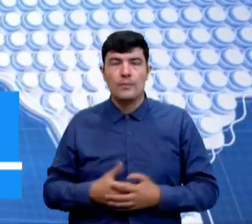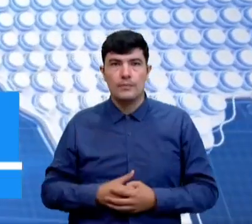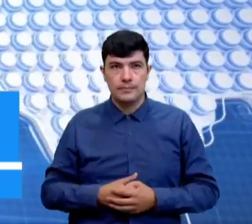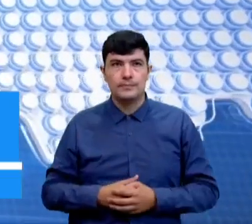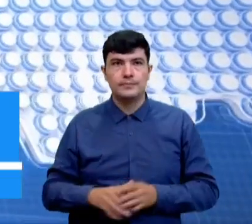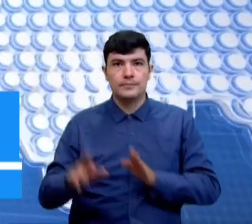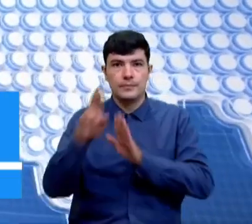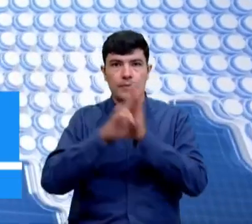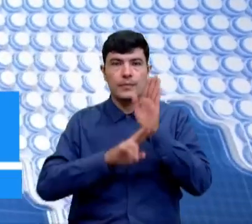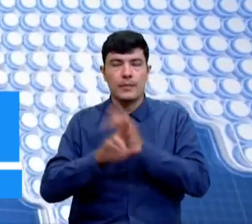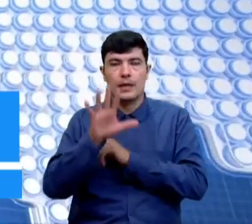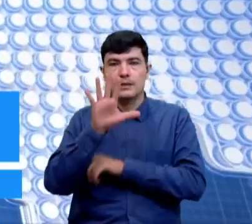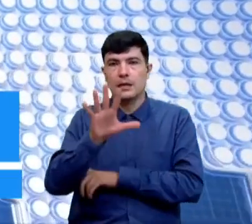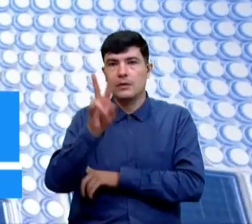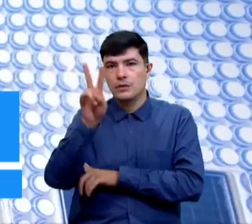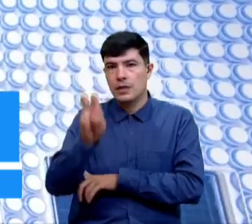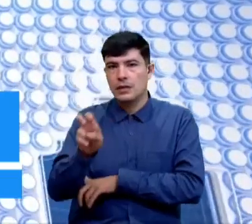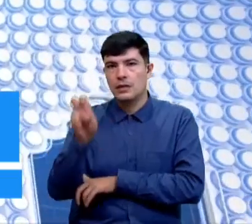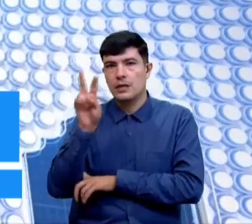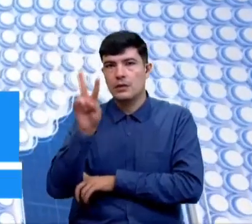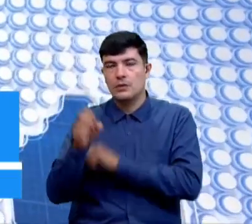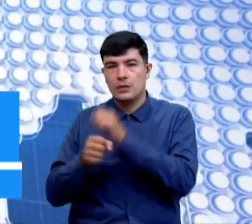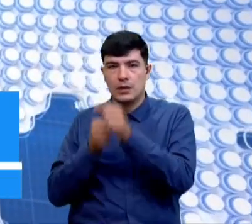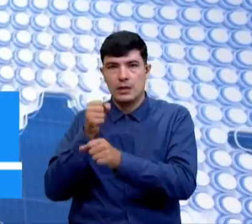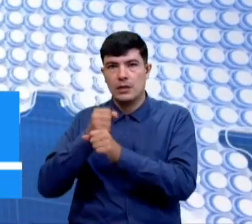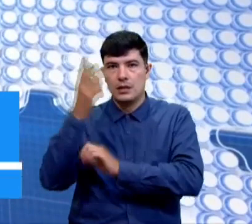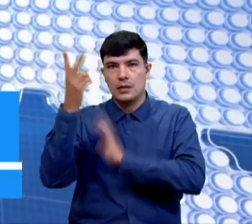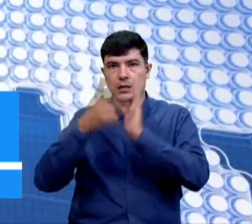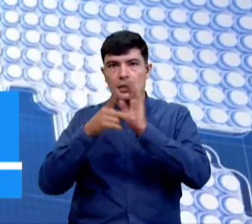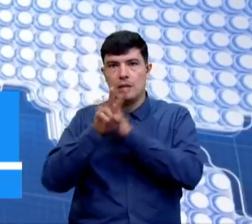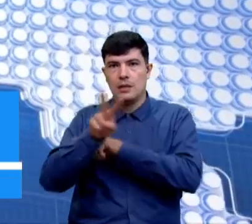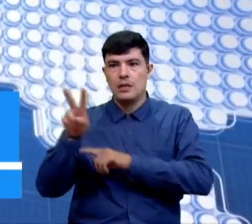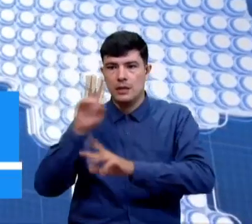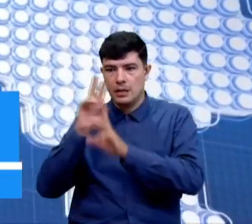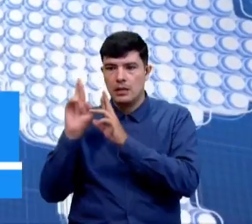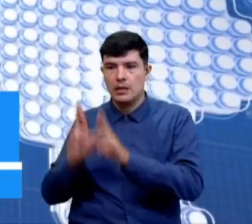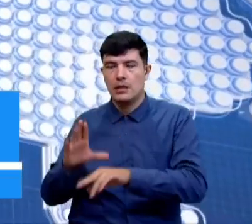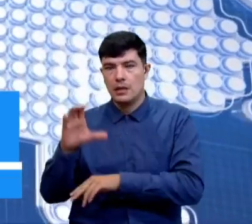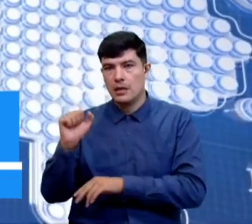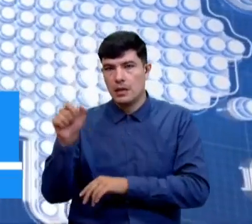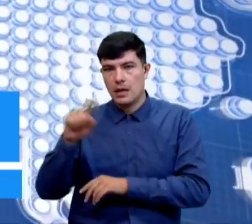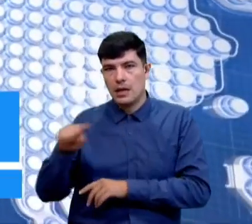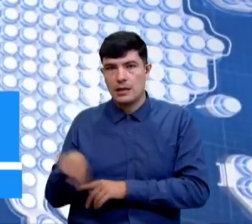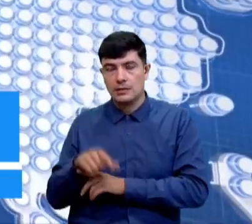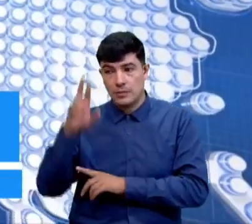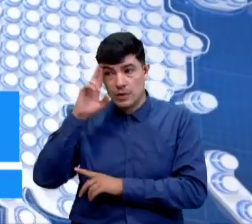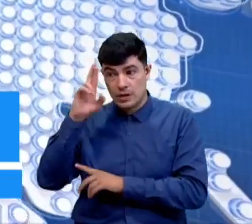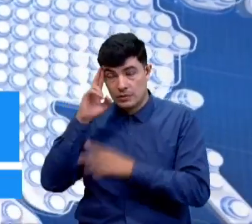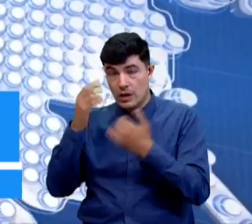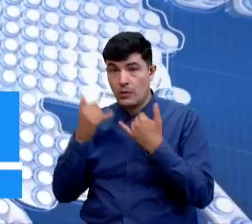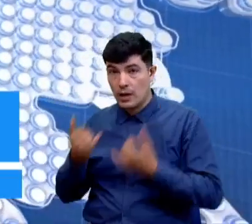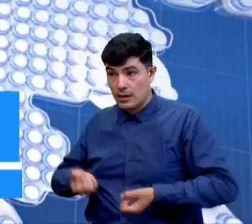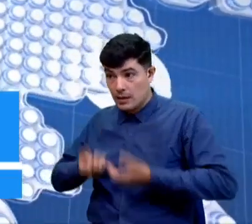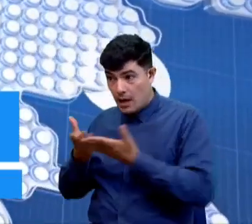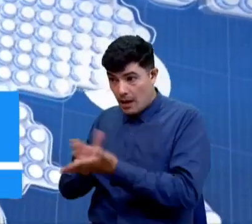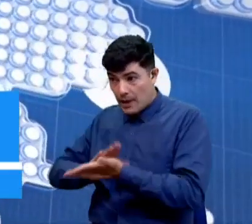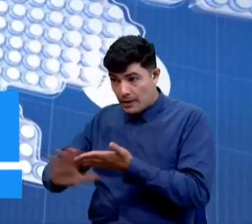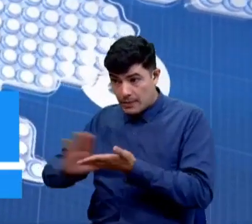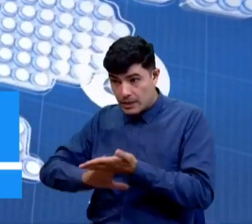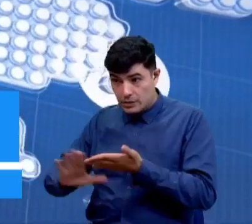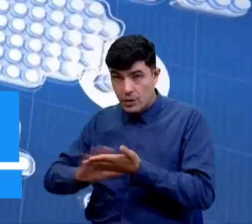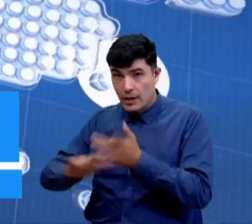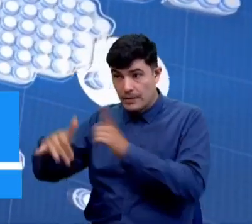de la resolución 572 de 2022 expedida por la casa por medio de la cual se otorga licencia a